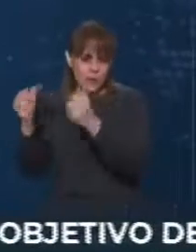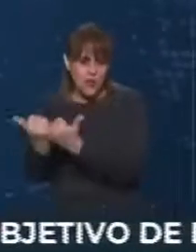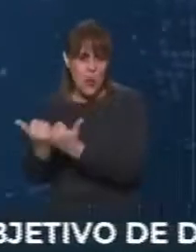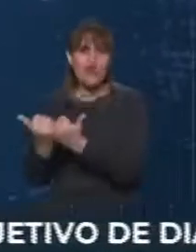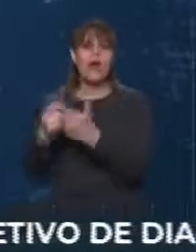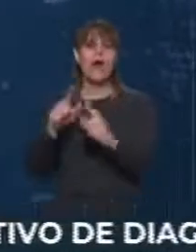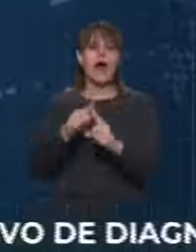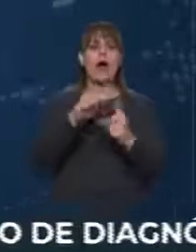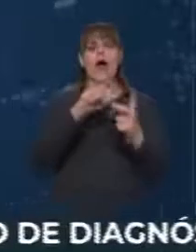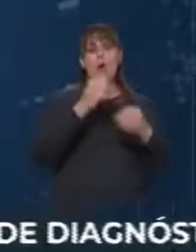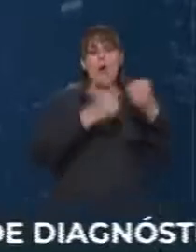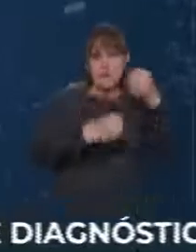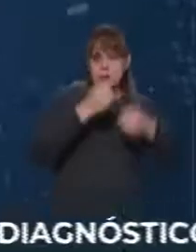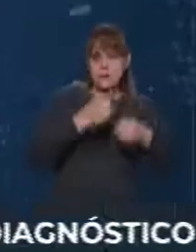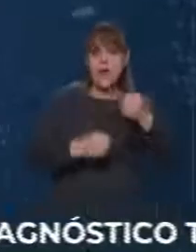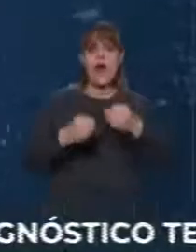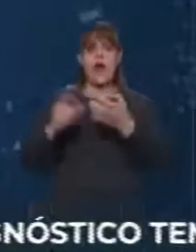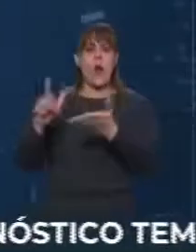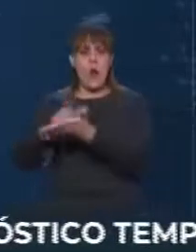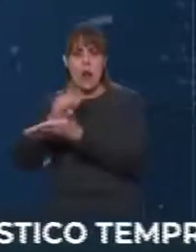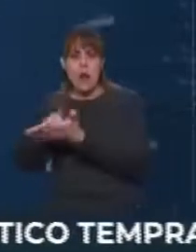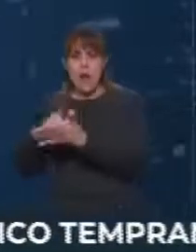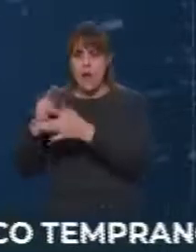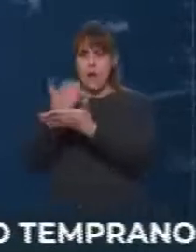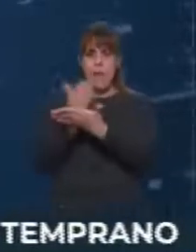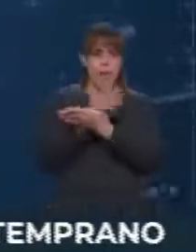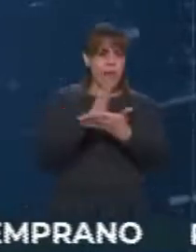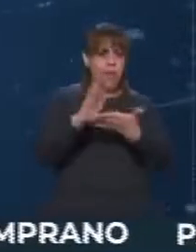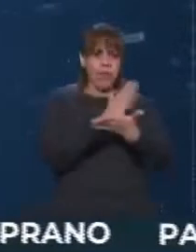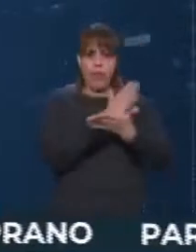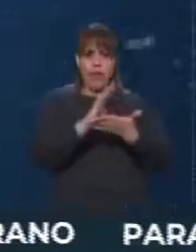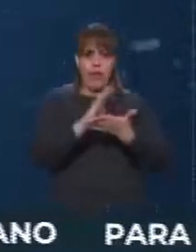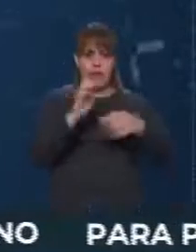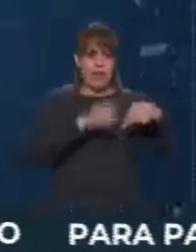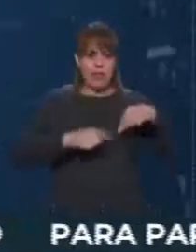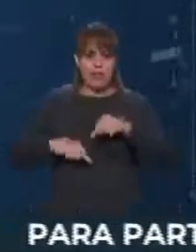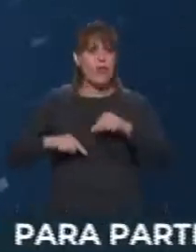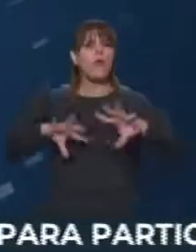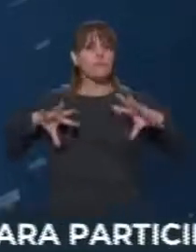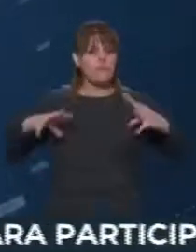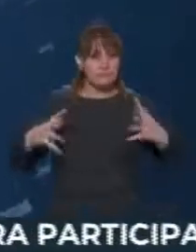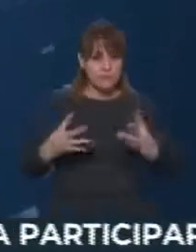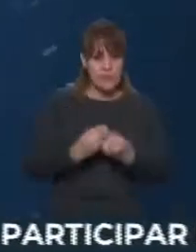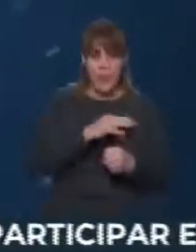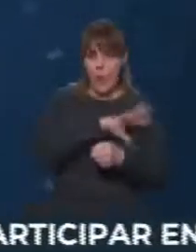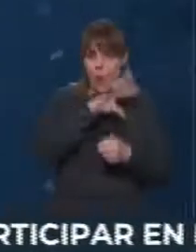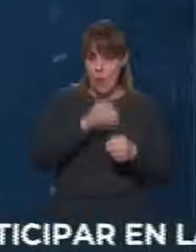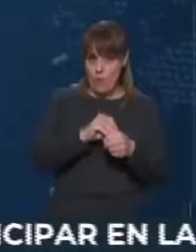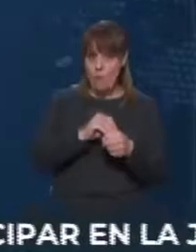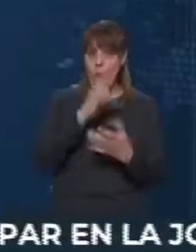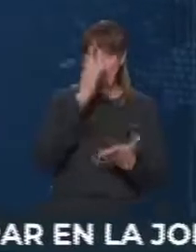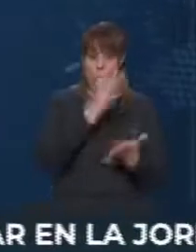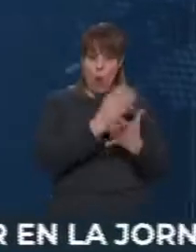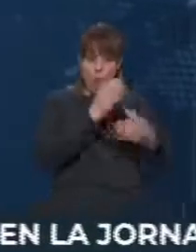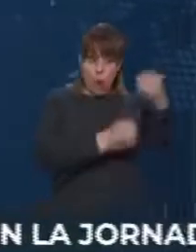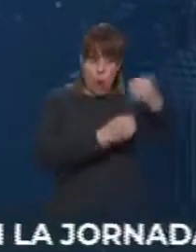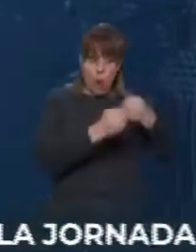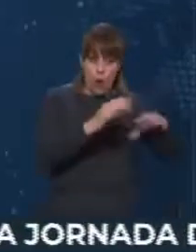Poder Judicial. No puede haber una real transformación si pensamos o creemos que solamente tiene que transformarse el Poder